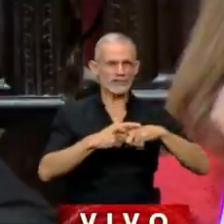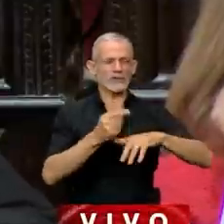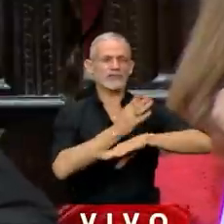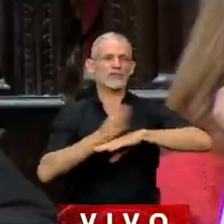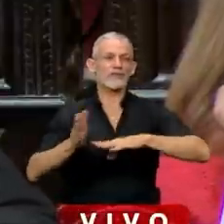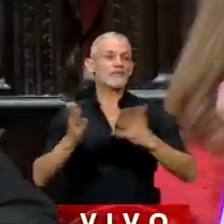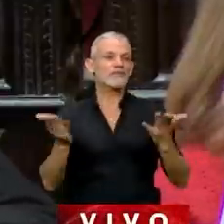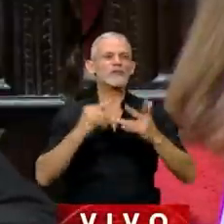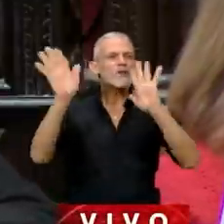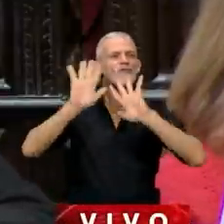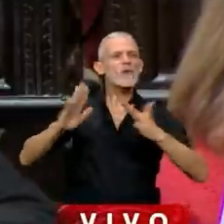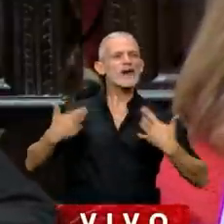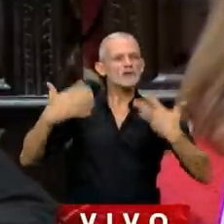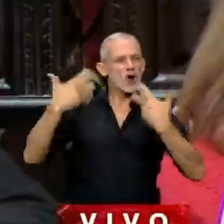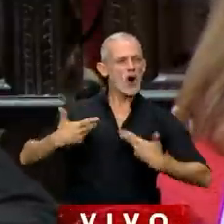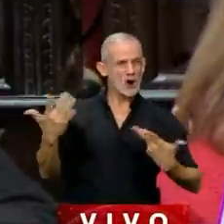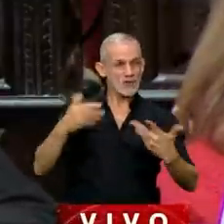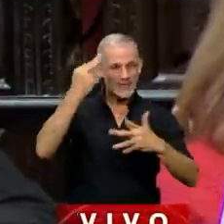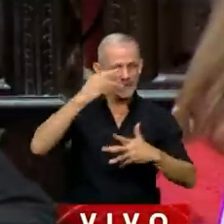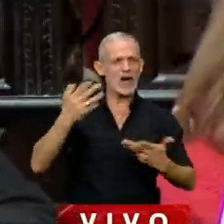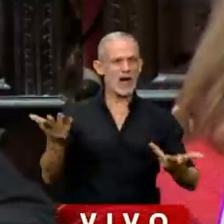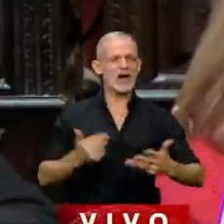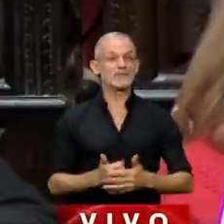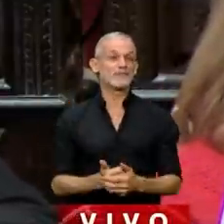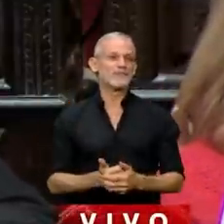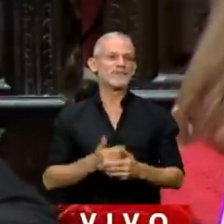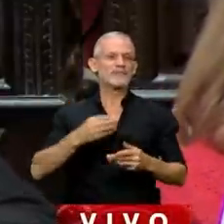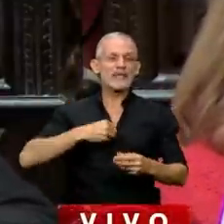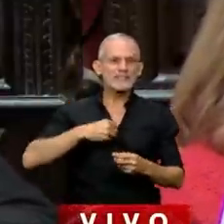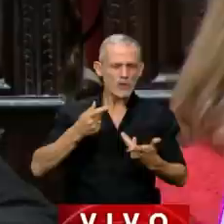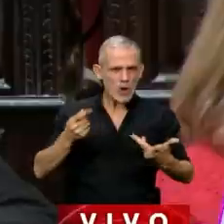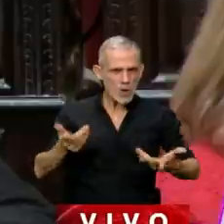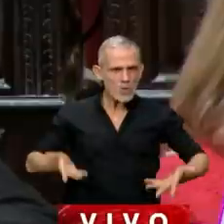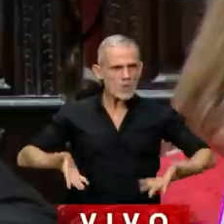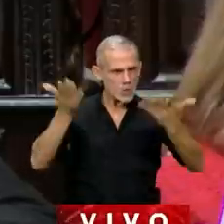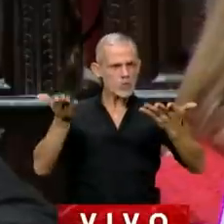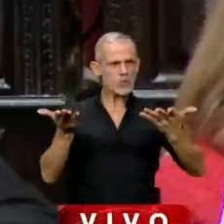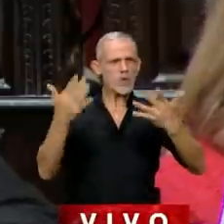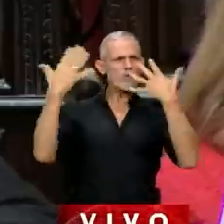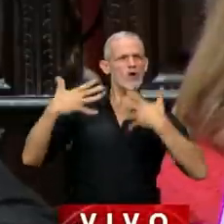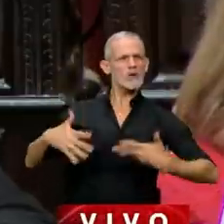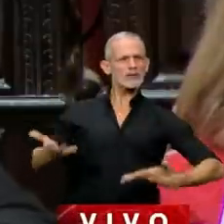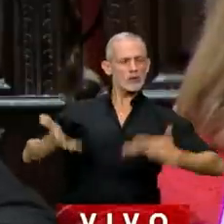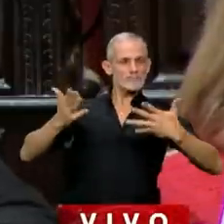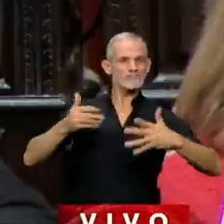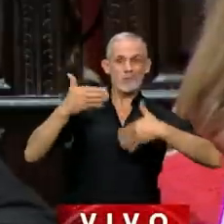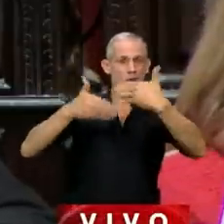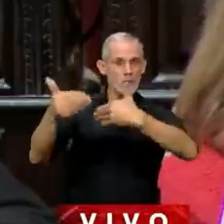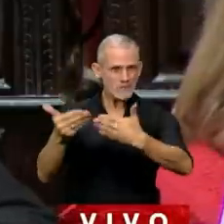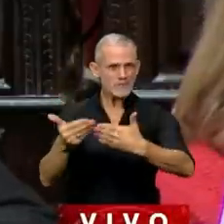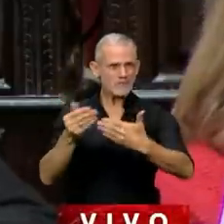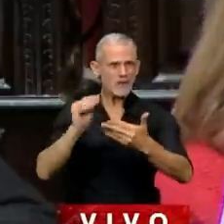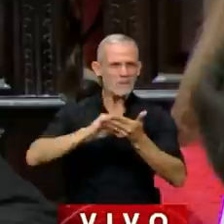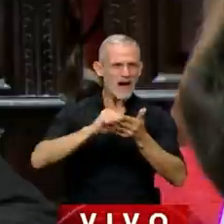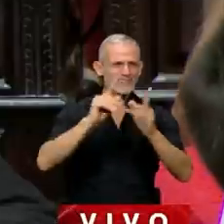la formación. Entonces, lo que se está buscando en ese sentido es jerarquizar la formación, generar más